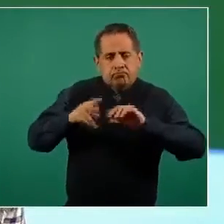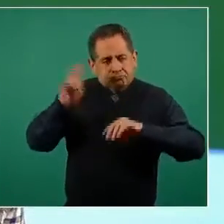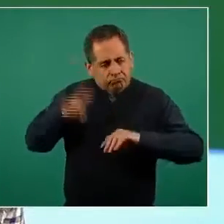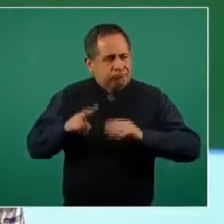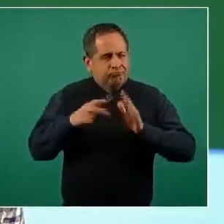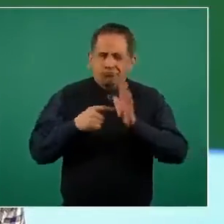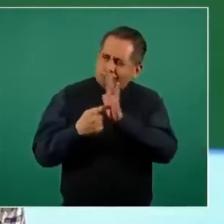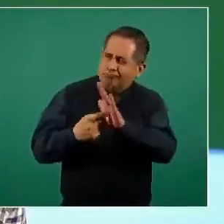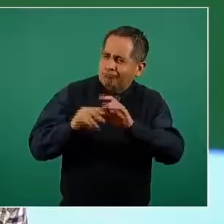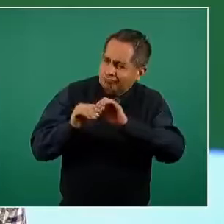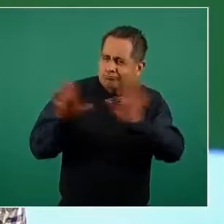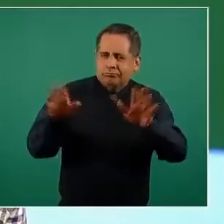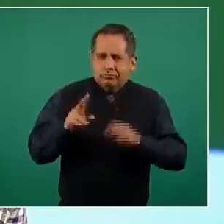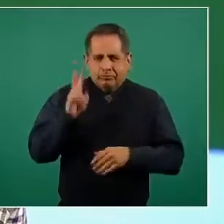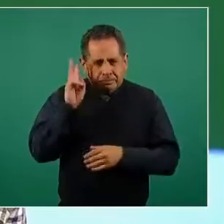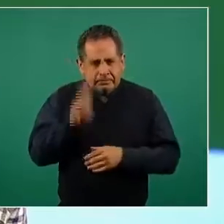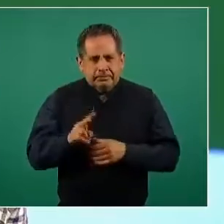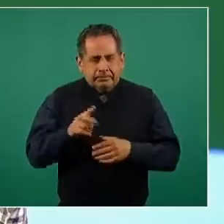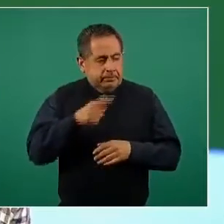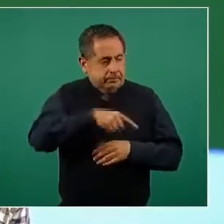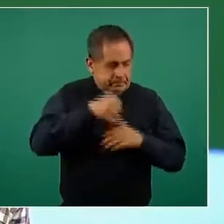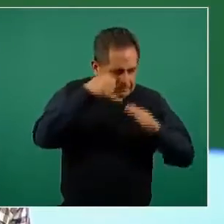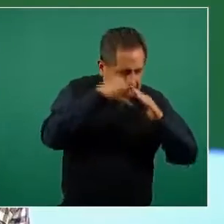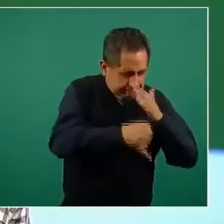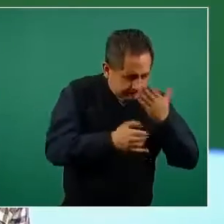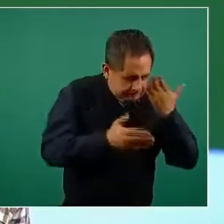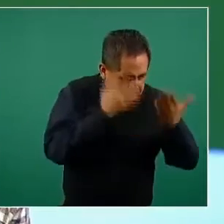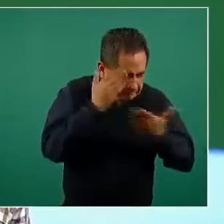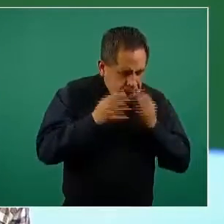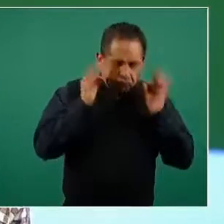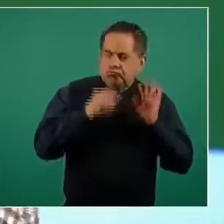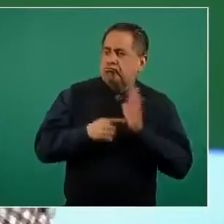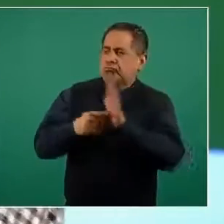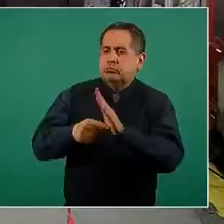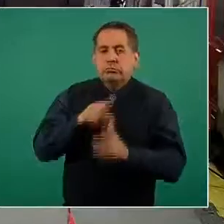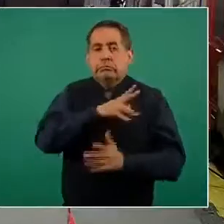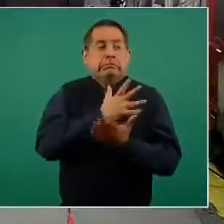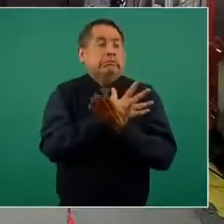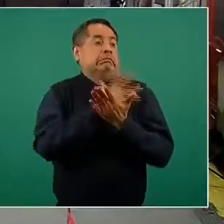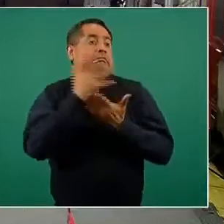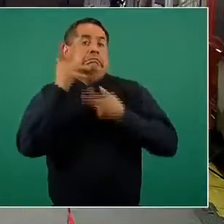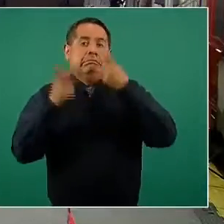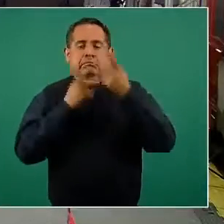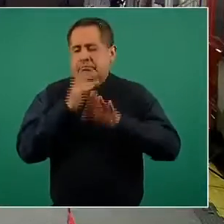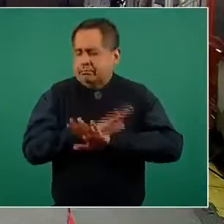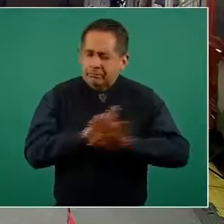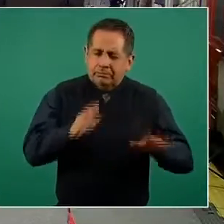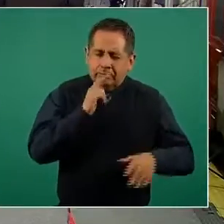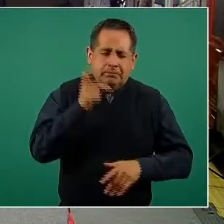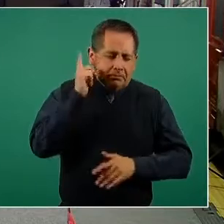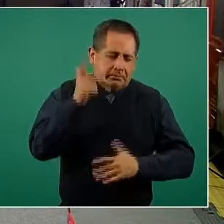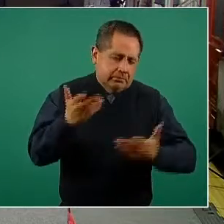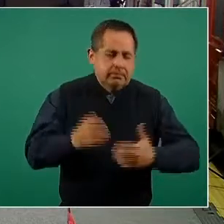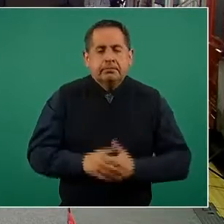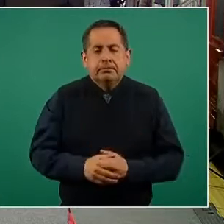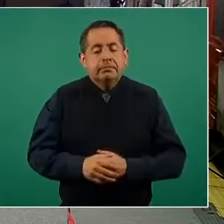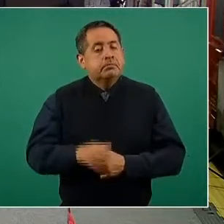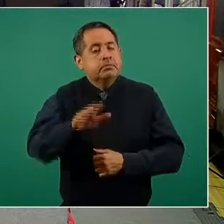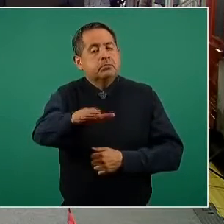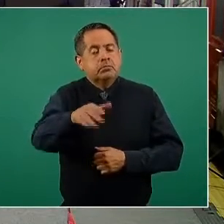por la técnica, por la ciencia y no por el alarmismo. Muchas gracias. Gracias. Y hace